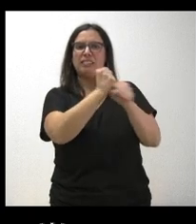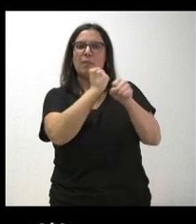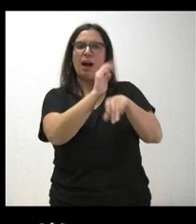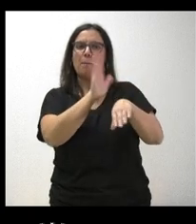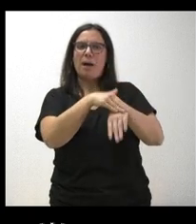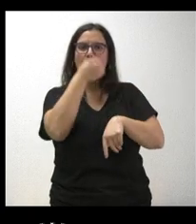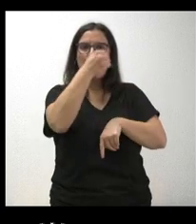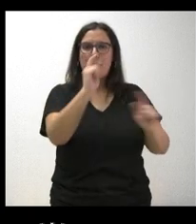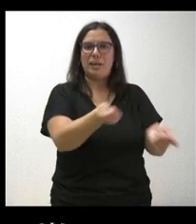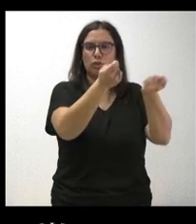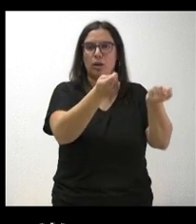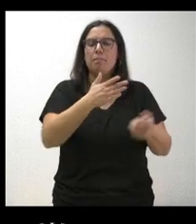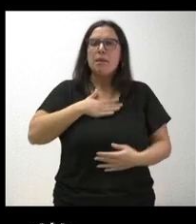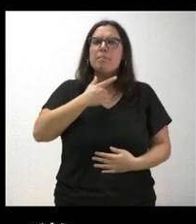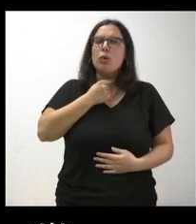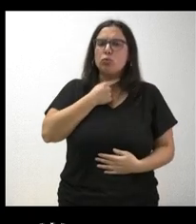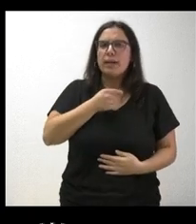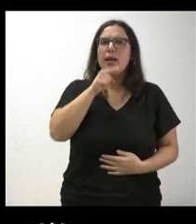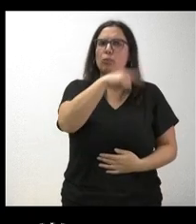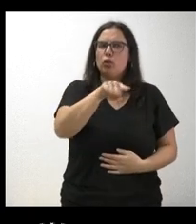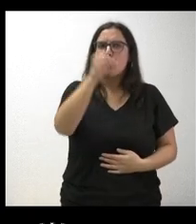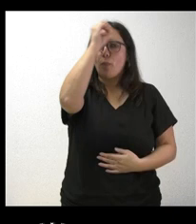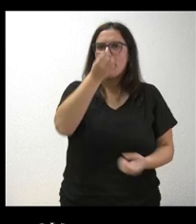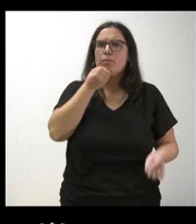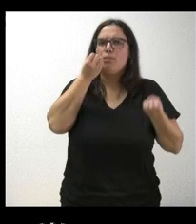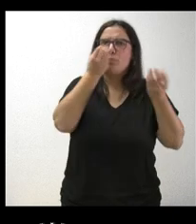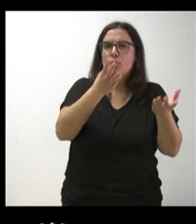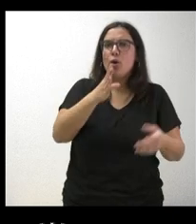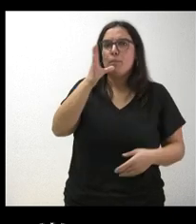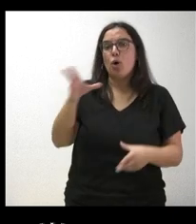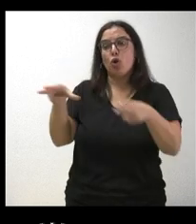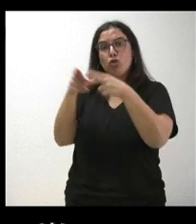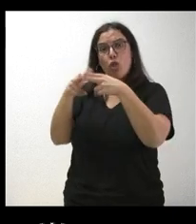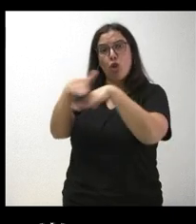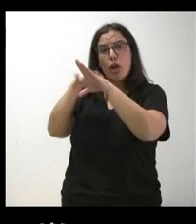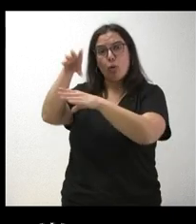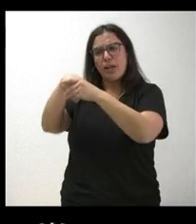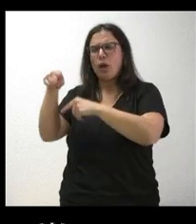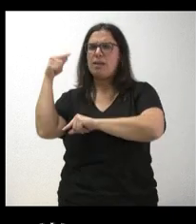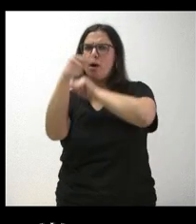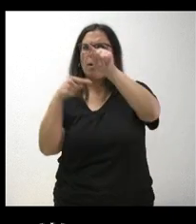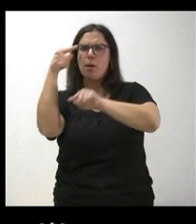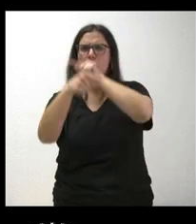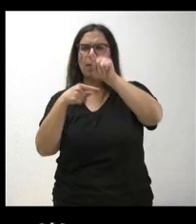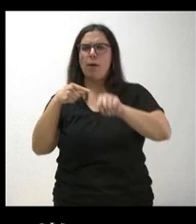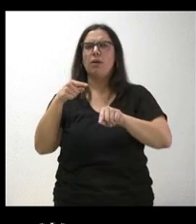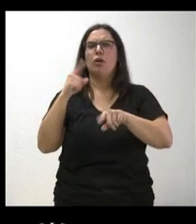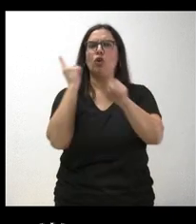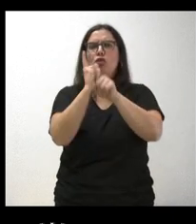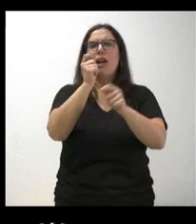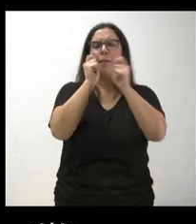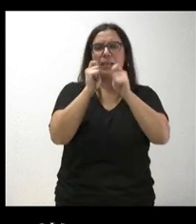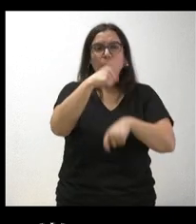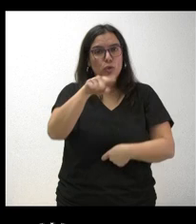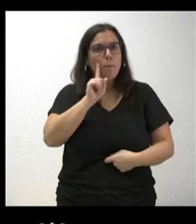gustaría que se pronuncias sobre el señalamiento que se está produciendo desde su socio de gobierno a la prensa de esta comunidad y si les